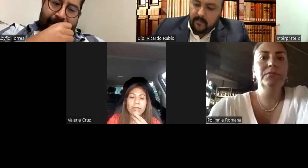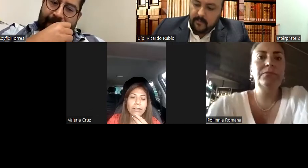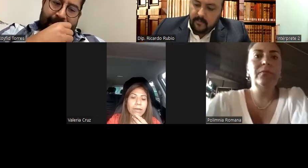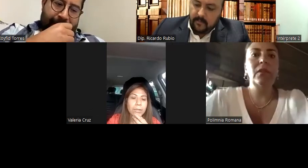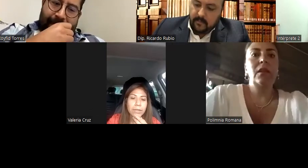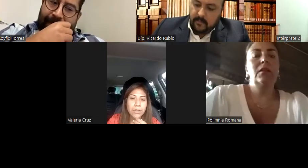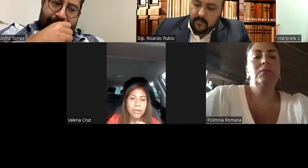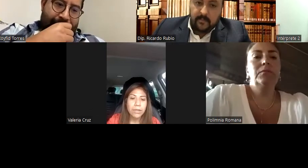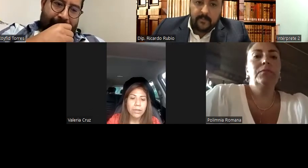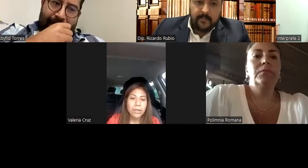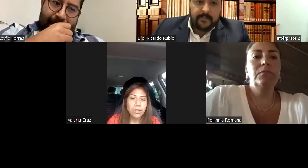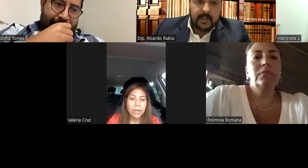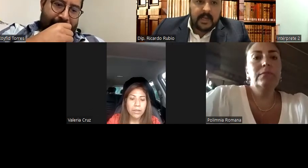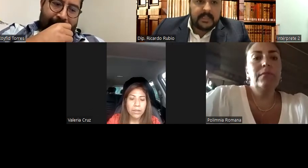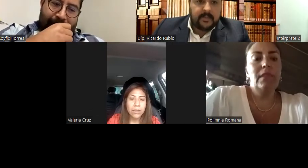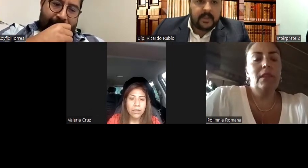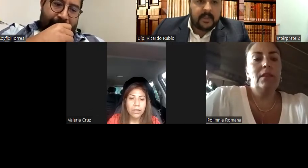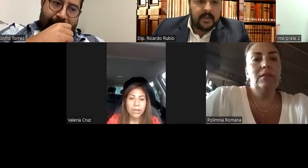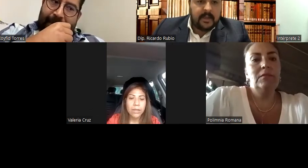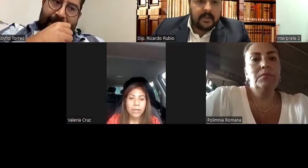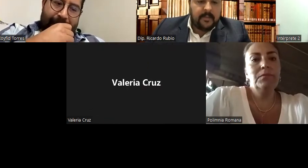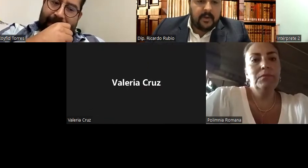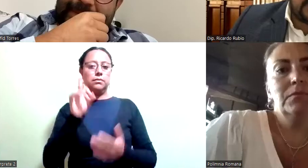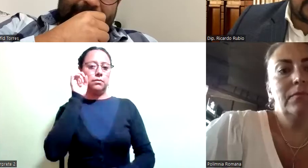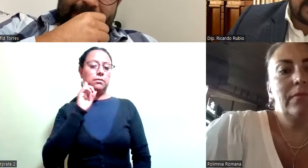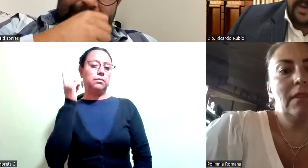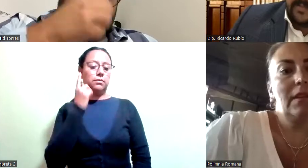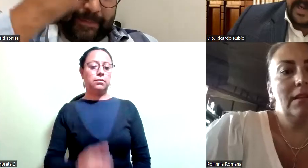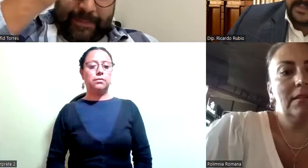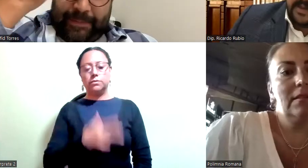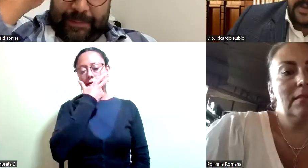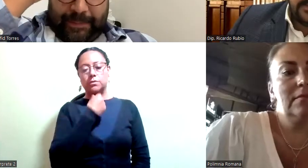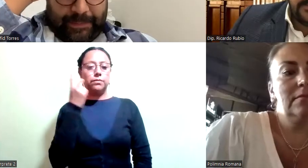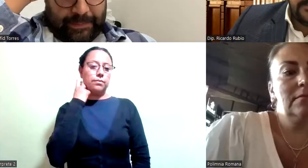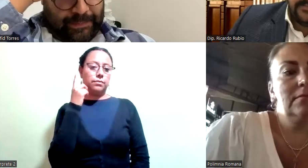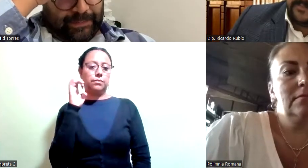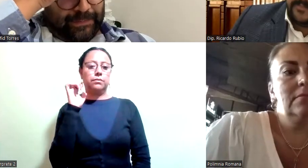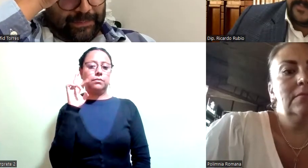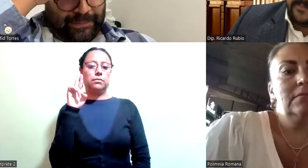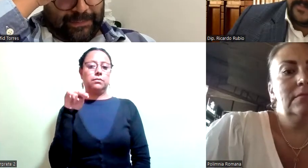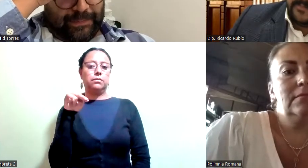Valeria Cruz, a favor. Gracias, diputada. Diputado Ernesto Alarcón Jiménez.